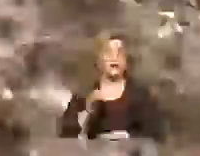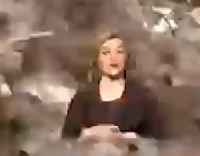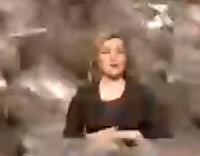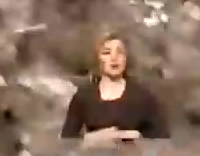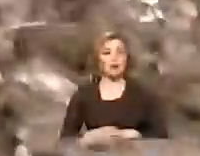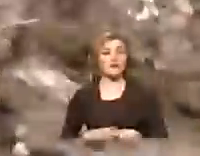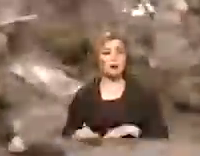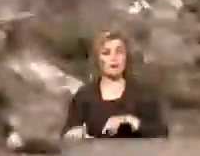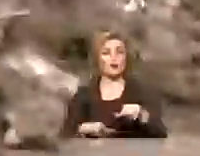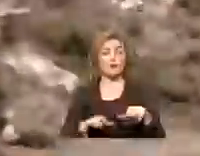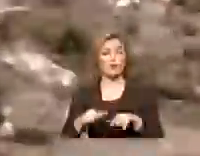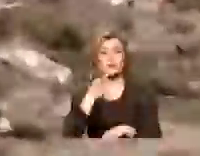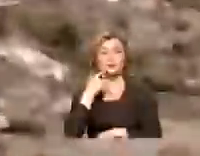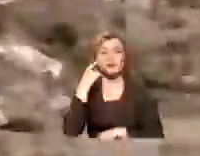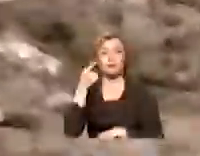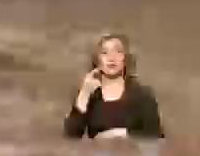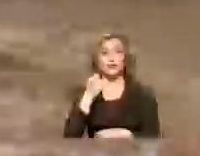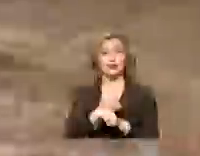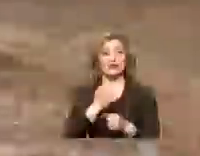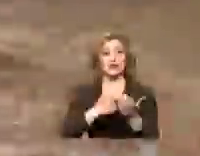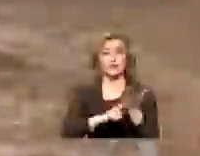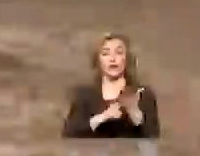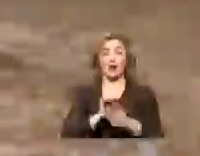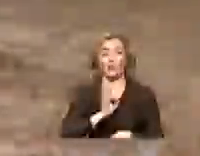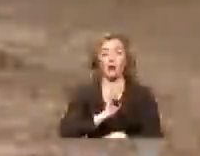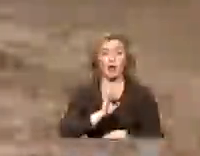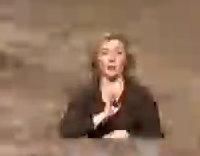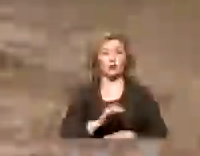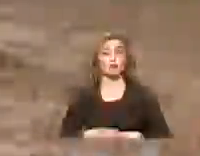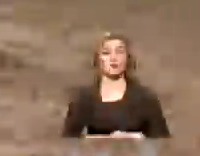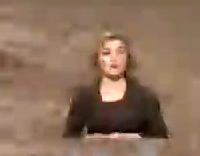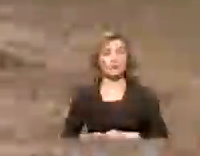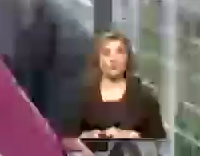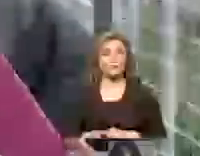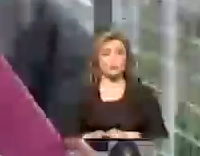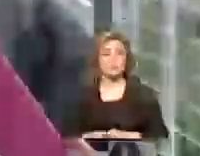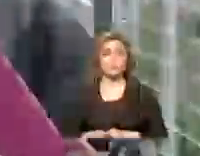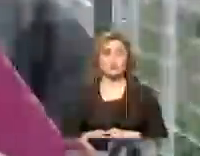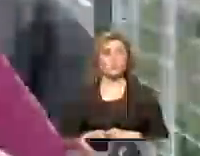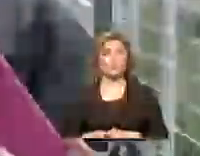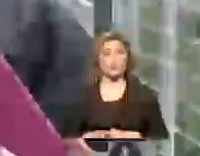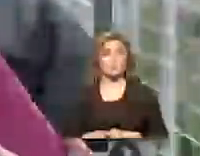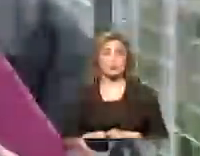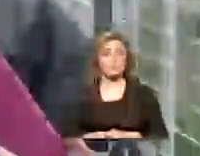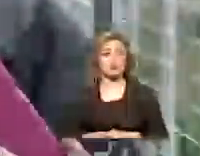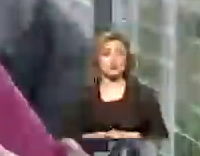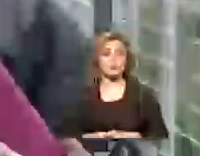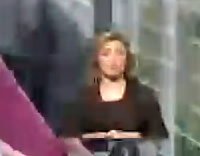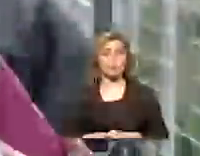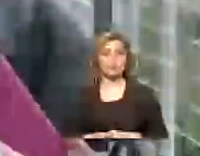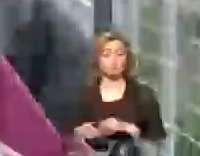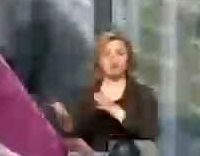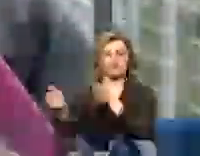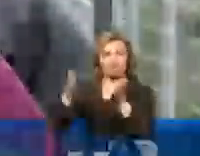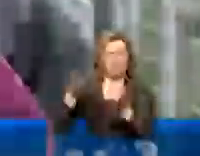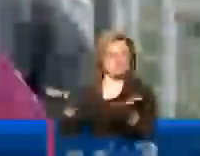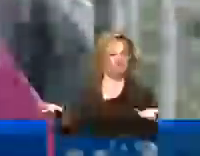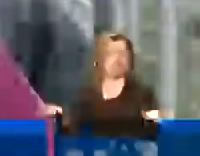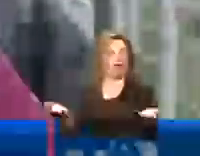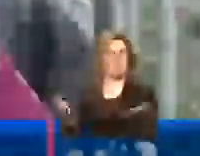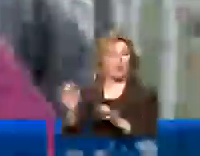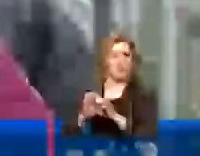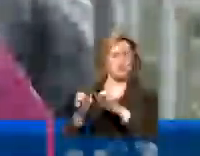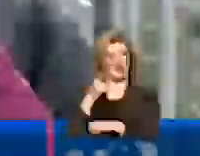el ayuntamiento local realiza los análisis técnicos correspondientes. No debía haberse dado este tipo de hecho, ¿no? Se van a hacer los